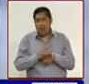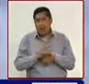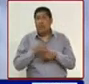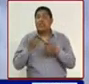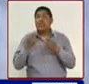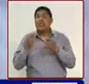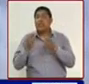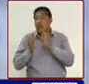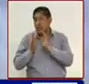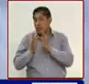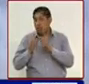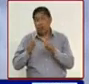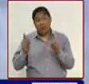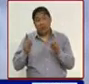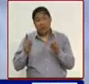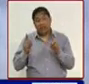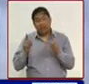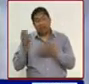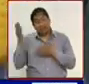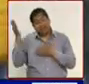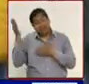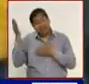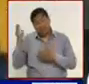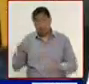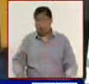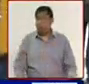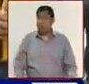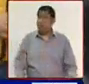diálogo, pero vea cómo terminó.